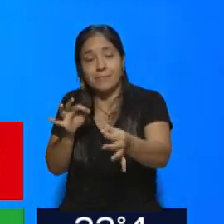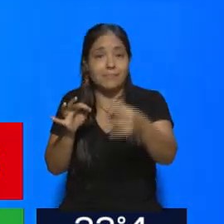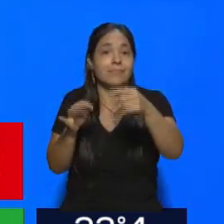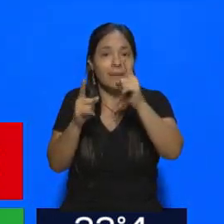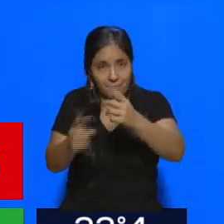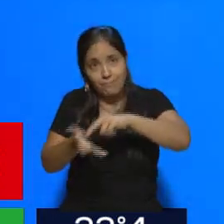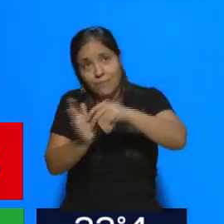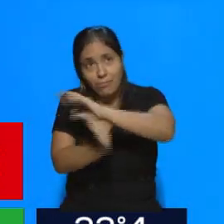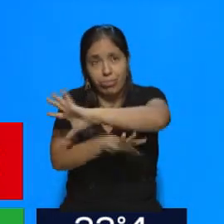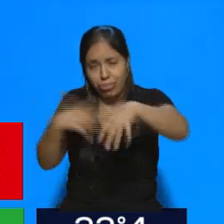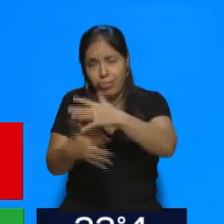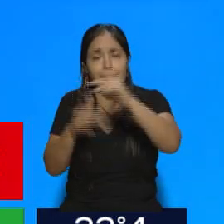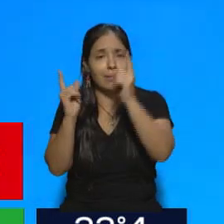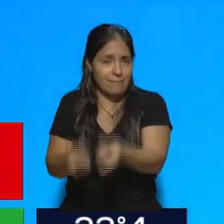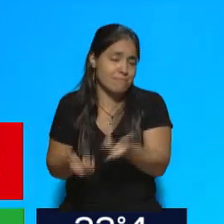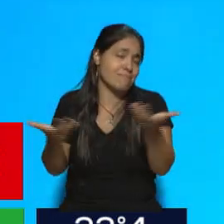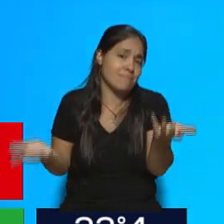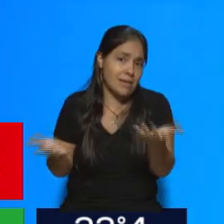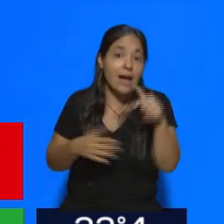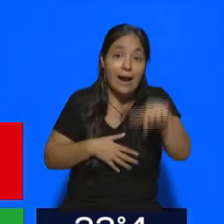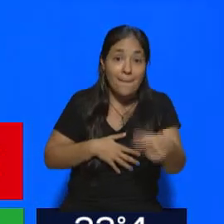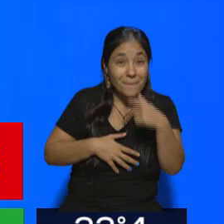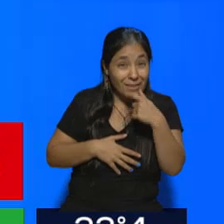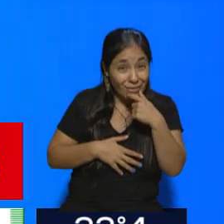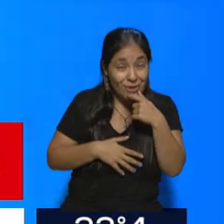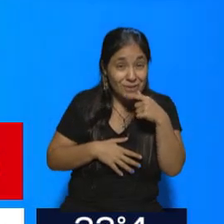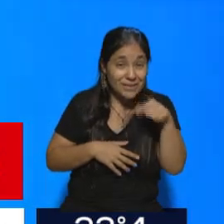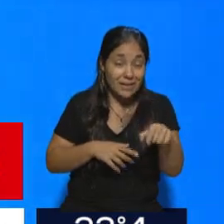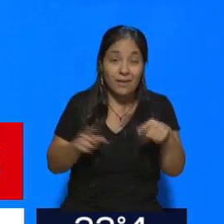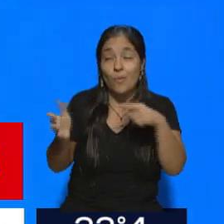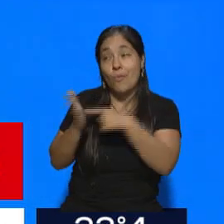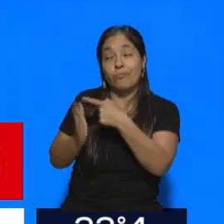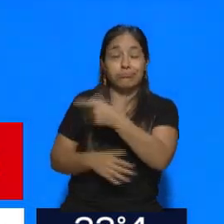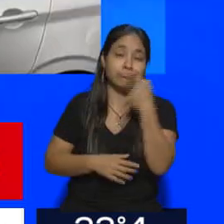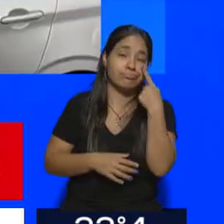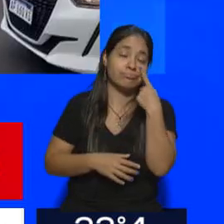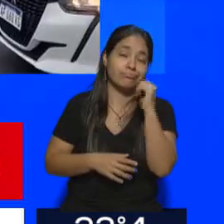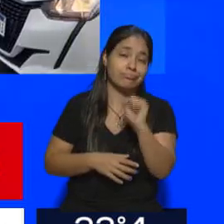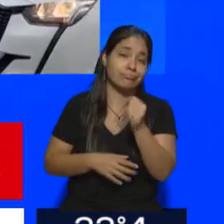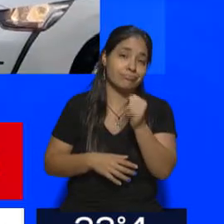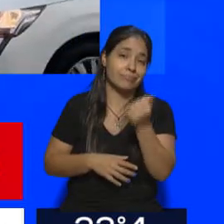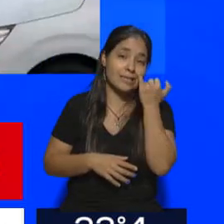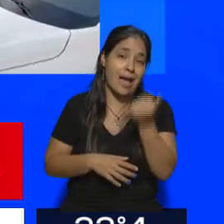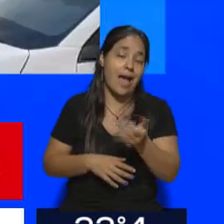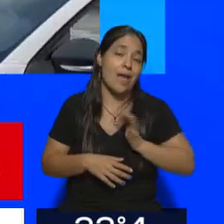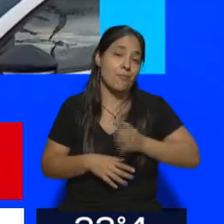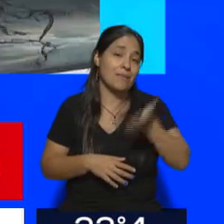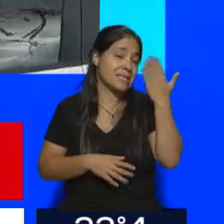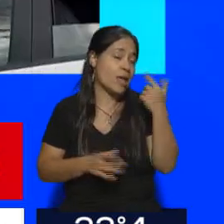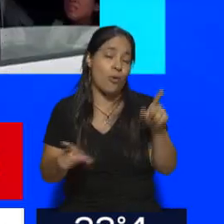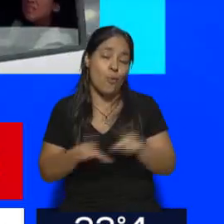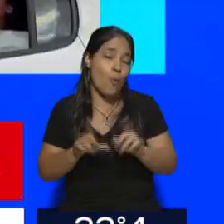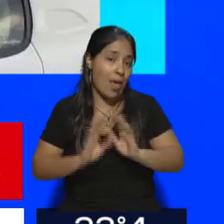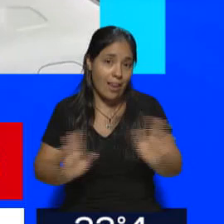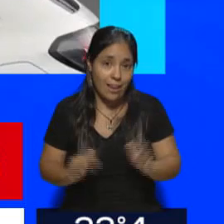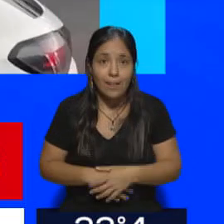Boca. Esto que estamos viviendo aquí en Mendoza, en Buenos Aires ya lo habían vivido el año pasado. Bien, reiteramos